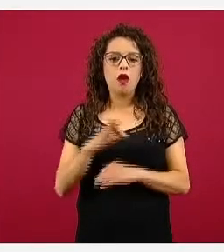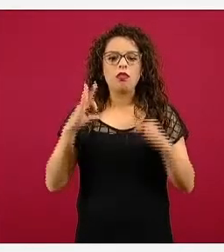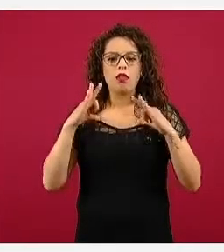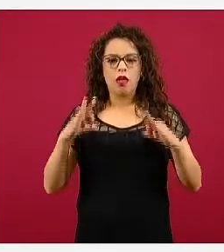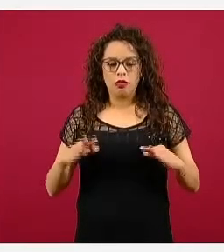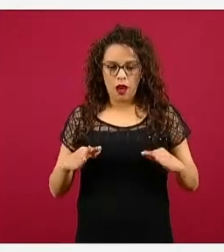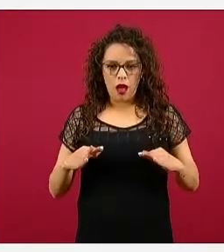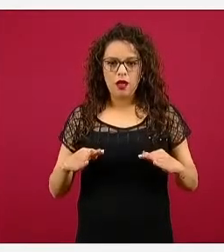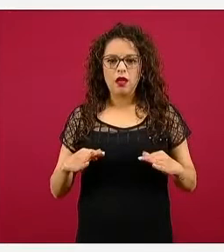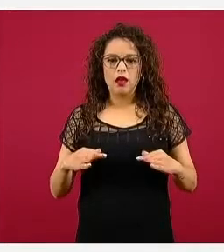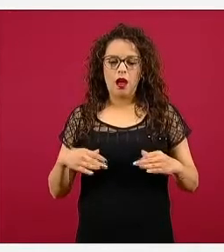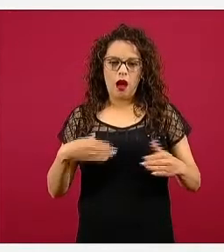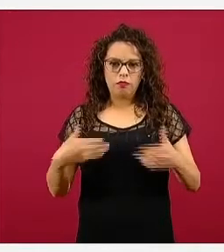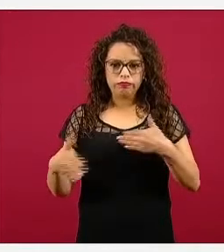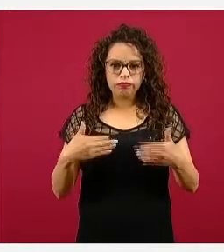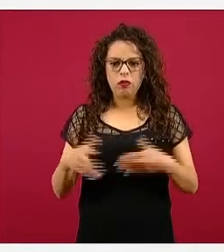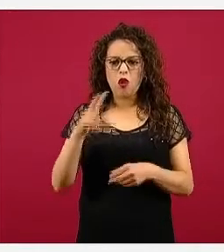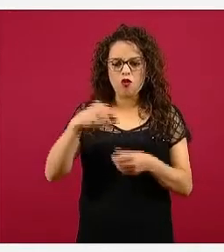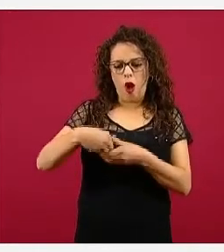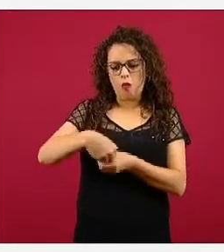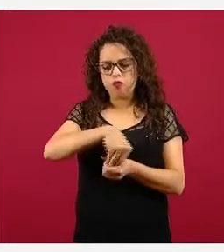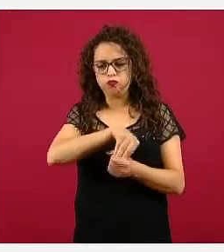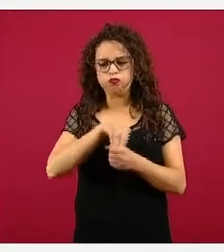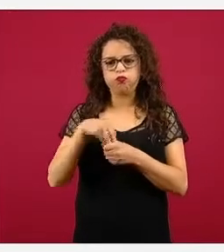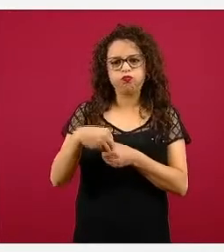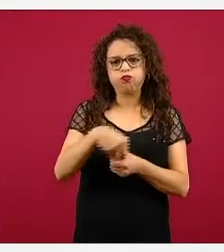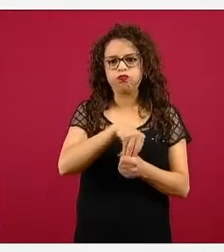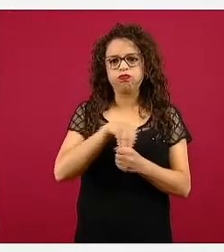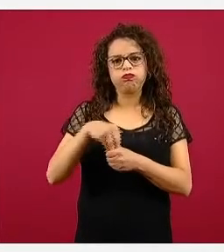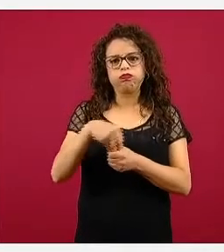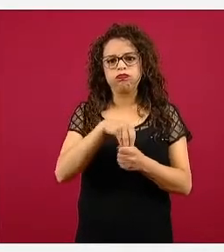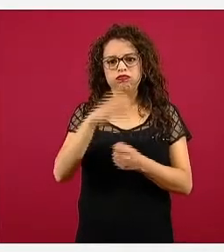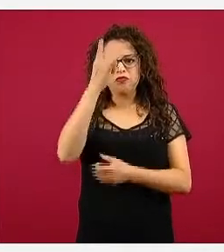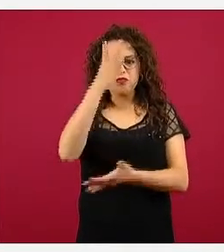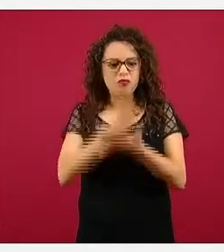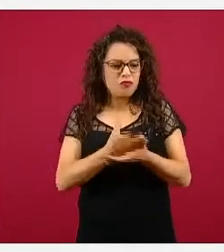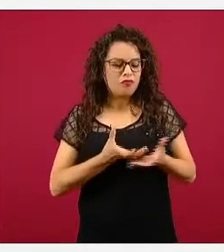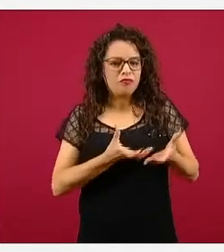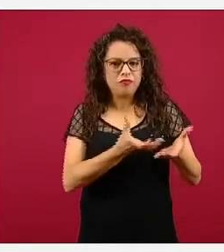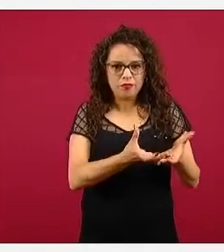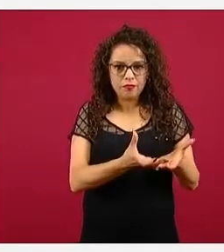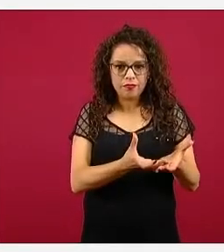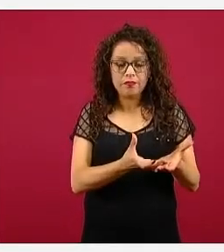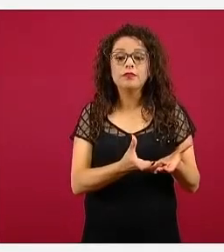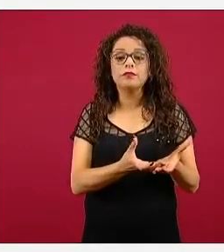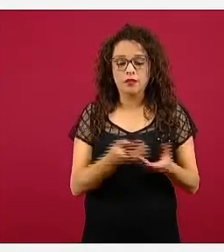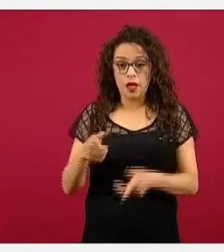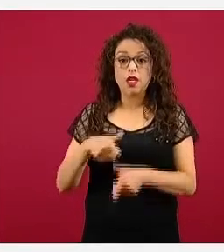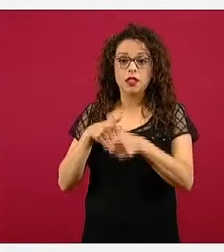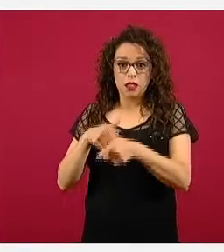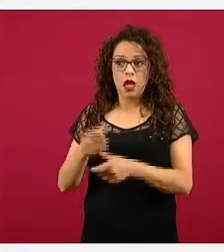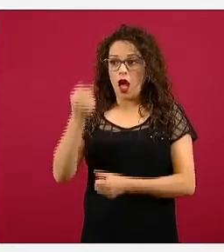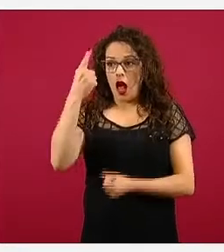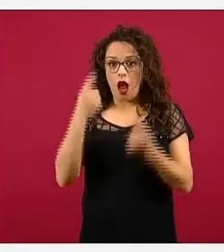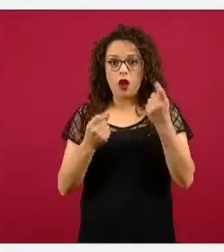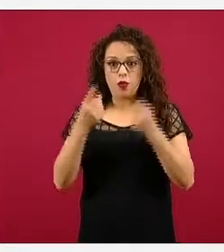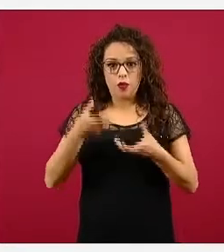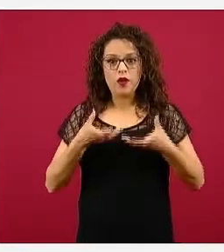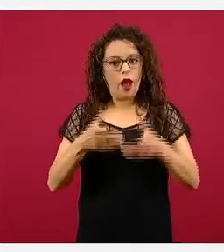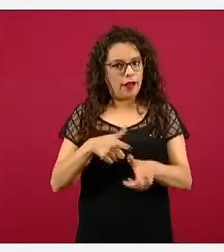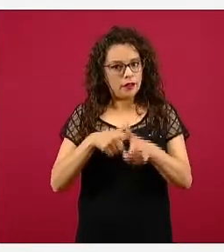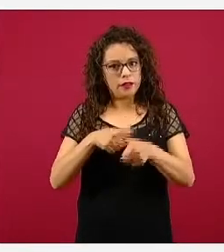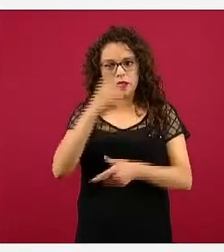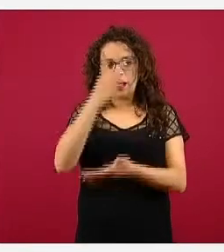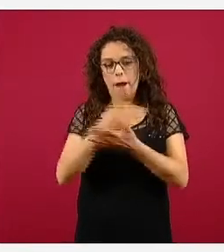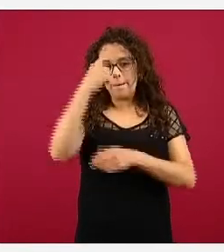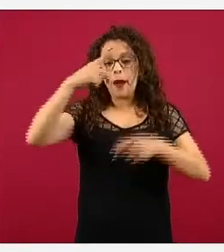las banquetas tan aglomeradas, y de hecho, en un sector del centro histórico eso sigue activo, algunas calles siguen siendo peatonales y se están